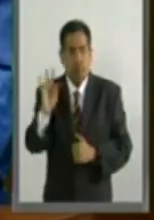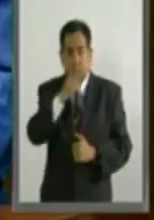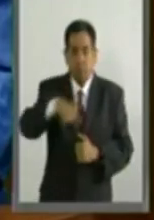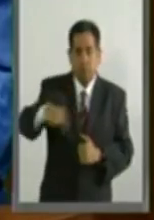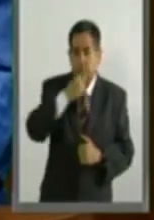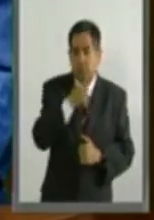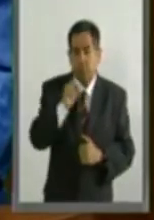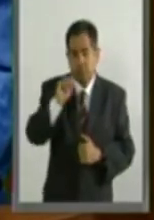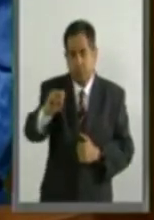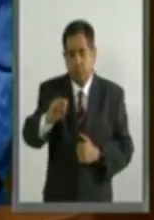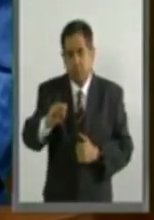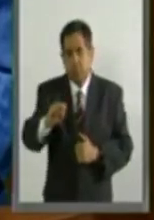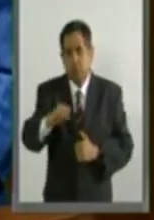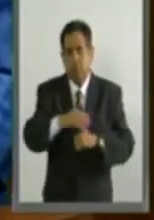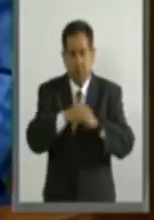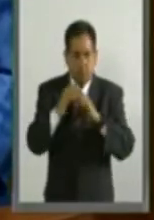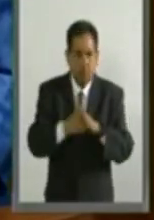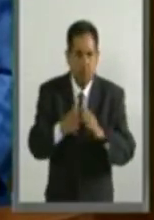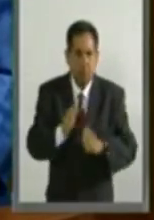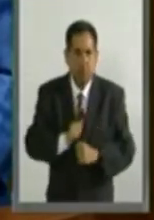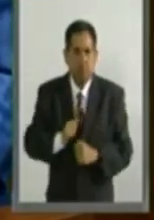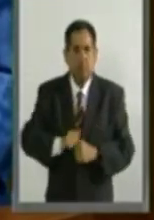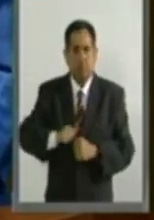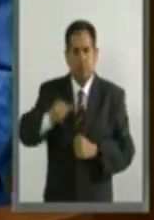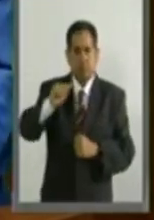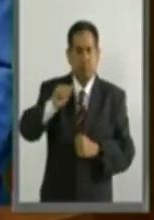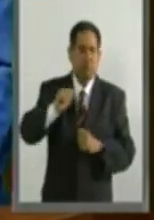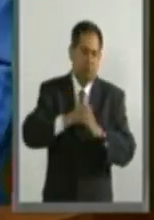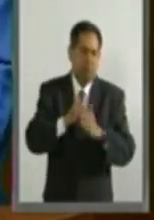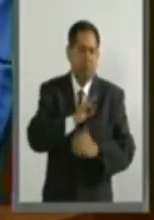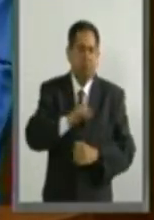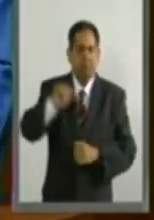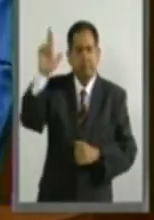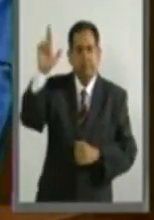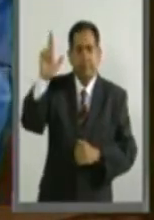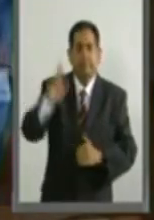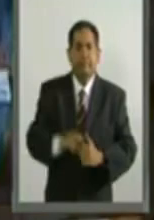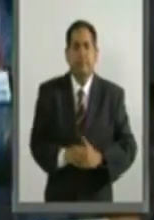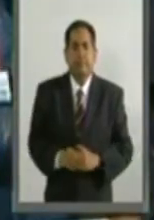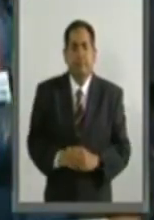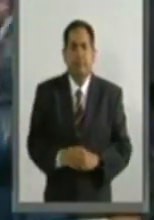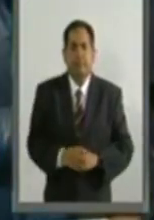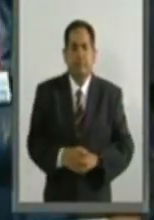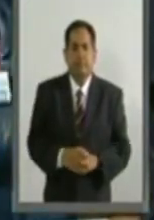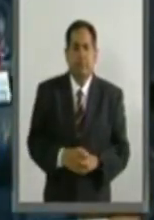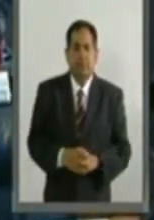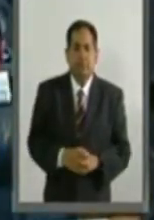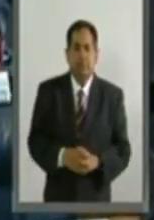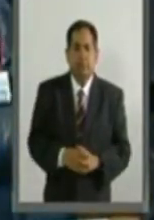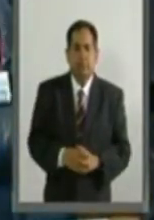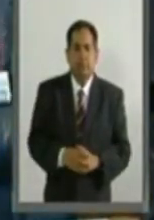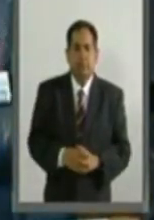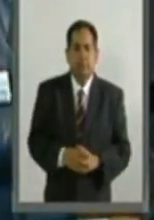estén por la afirmativa, manifestarlo de favor levantando su mano.